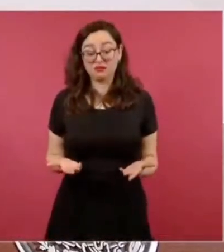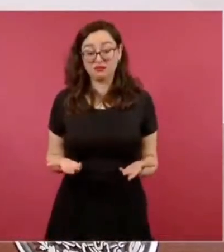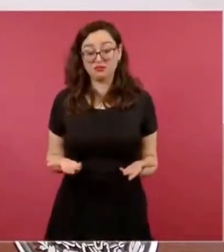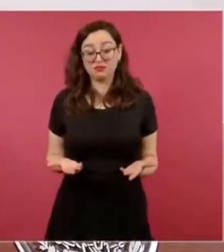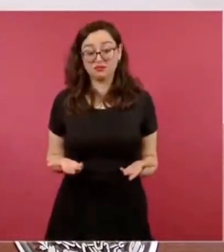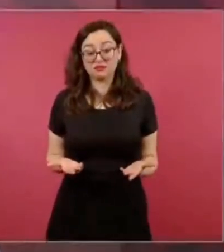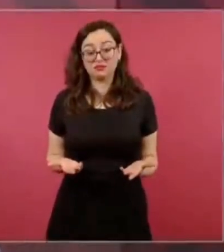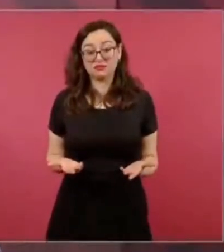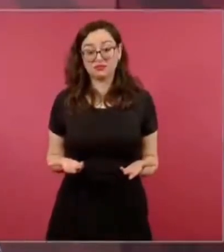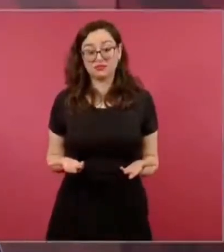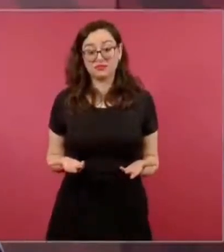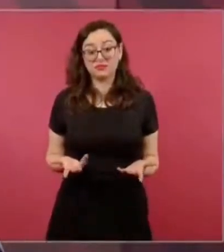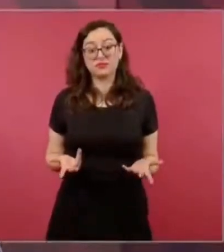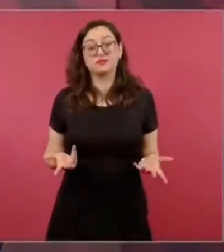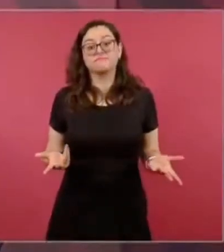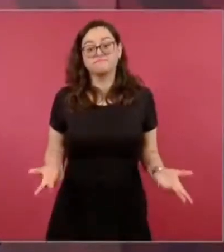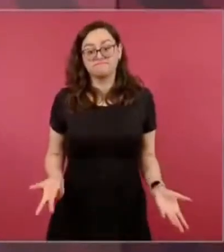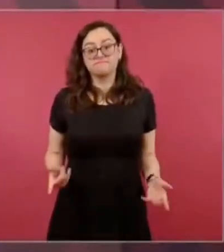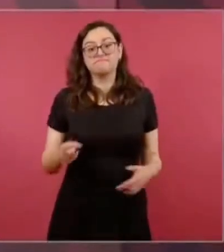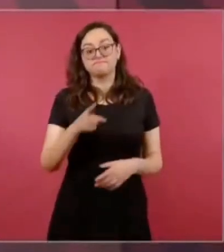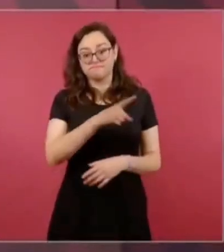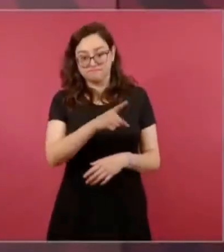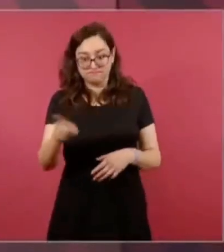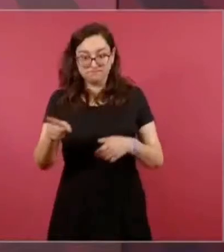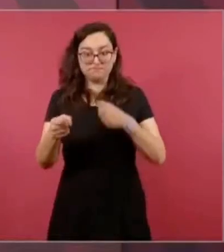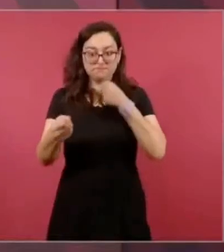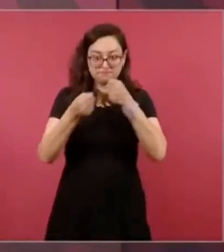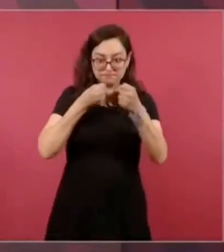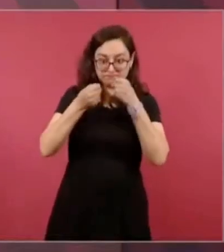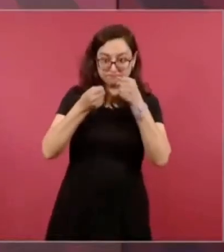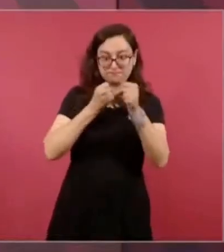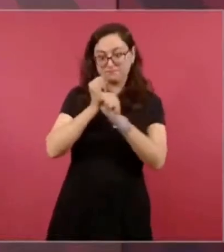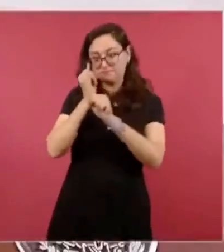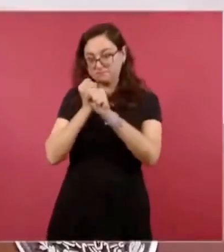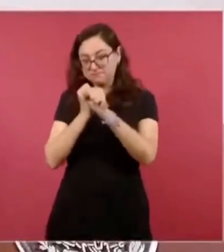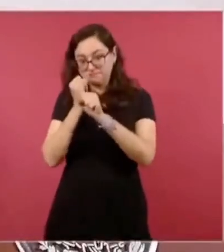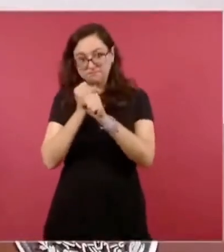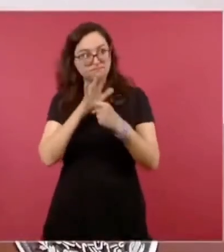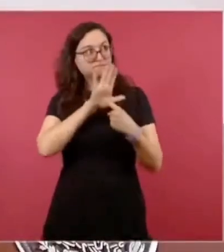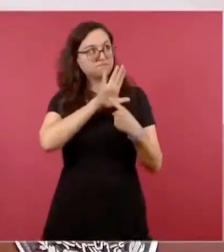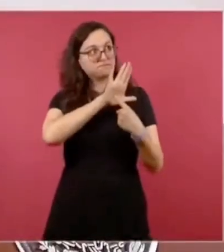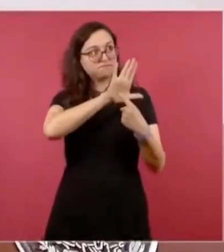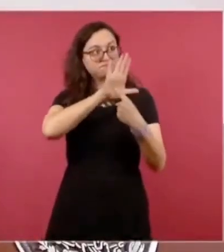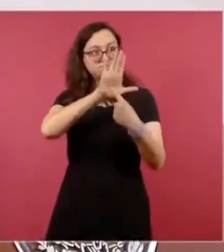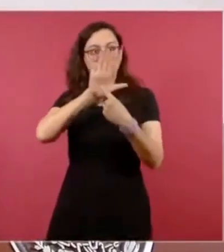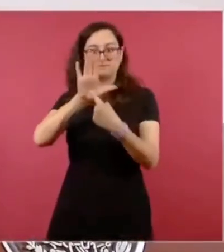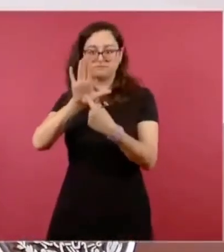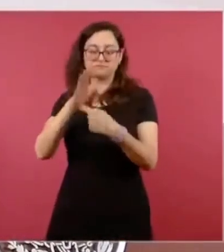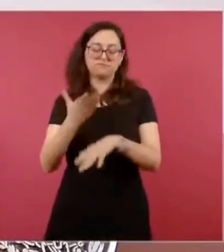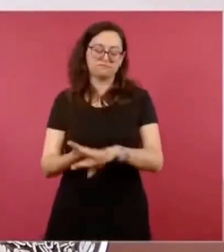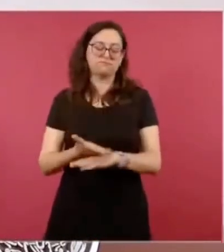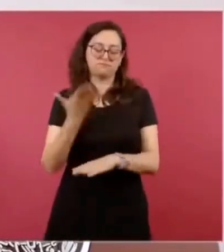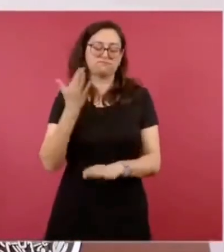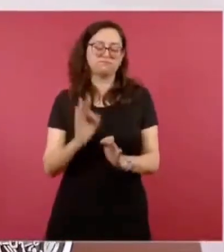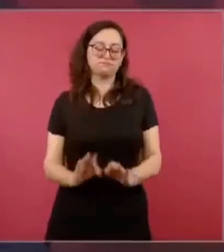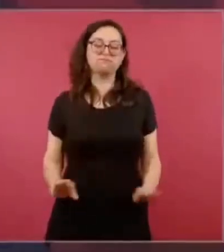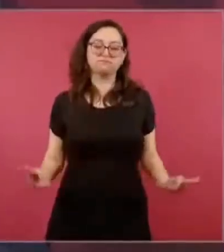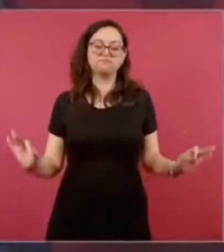es muy importante el trabajo que hacen ustedes y en